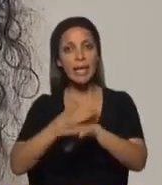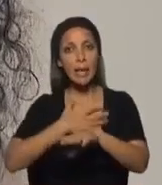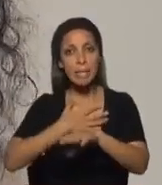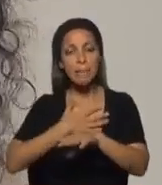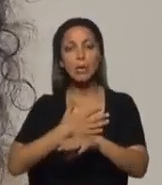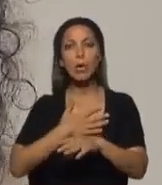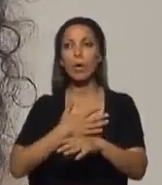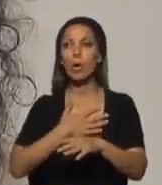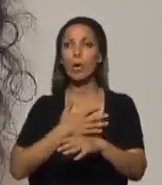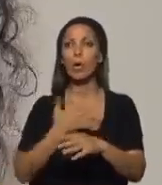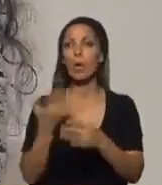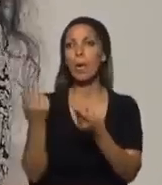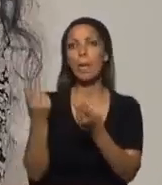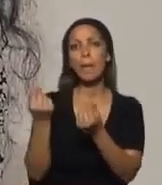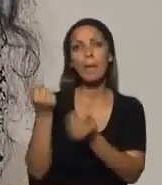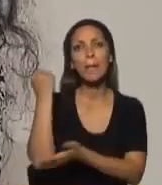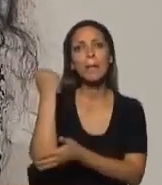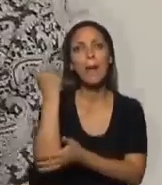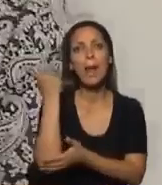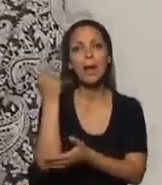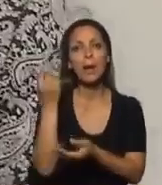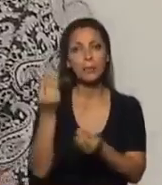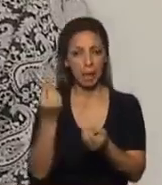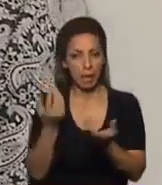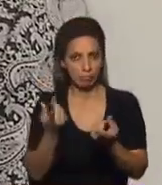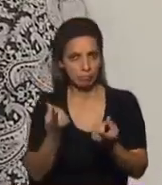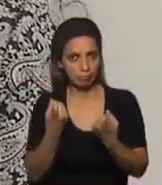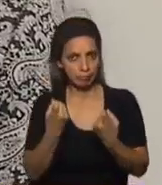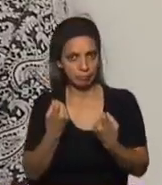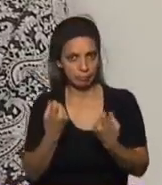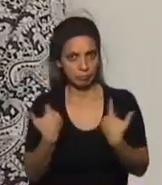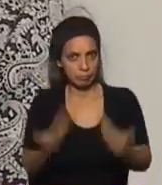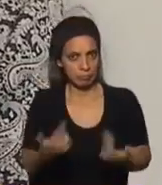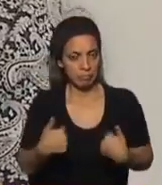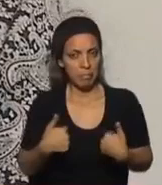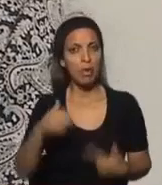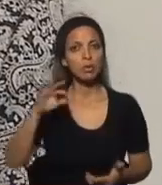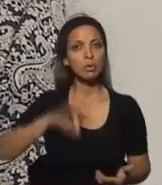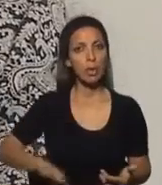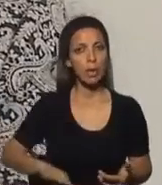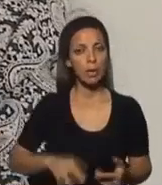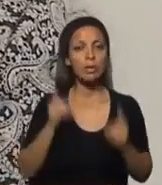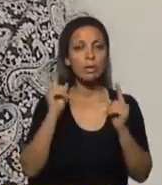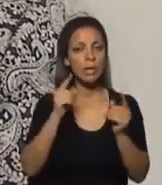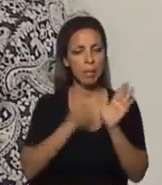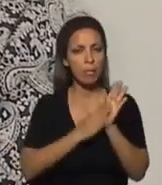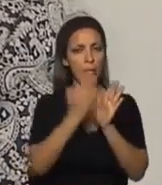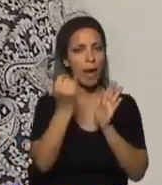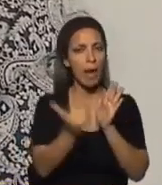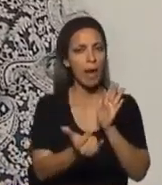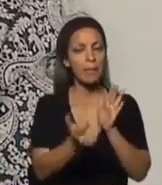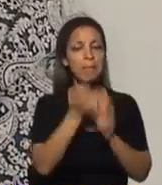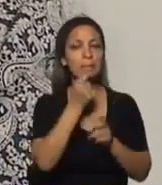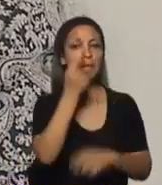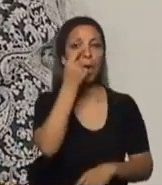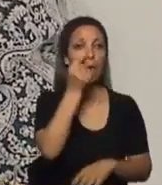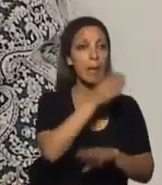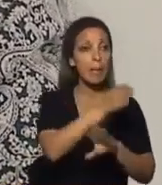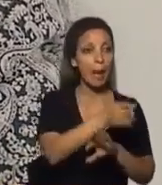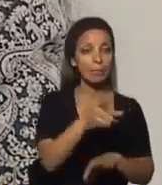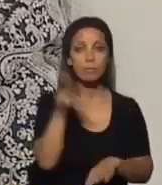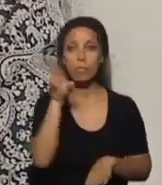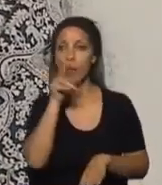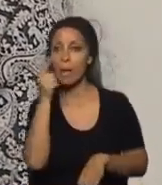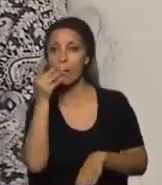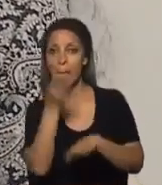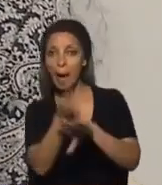que implique poder demandar un salario. Está comprobado también que cuando varones y mujeres vamos a solicitar un trabajo, las